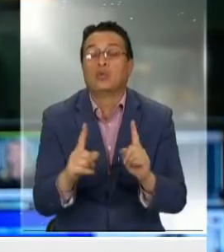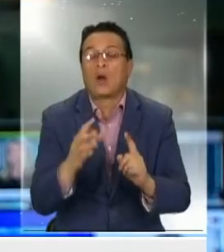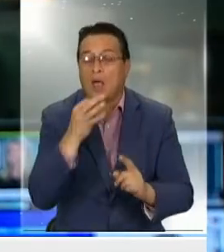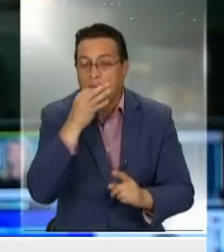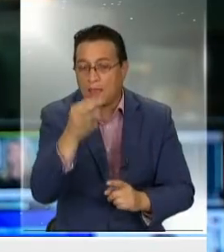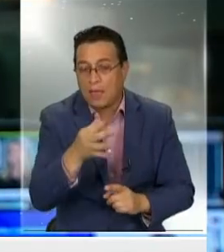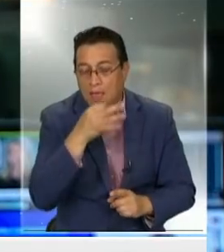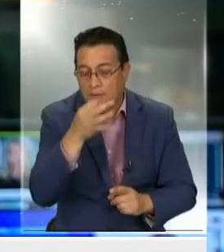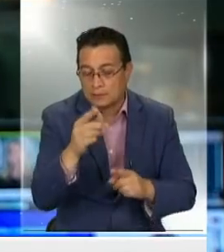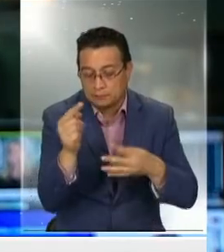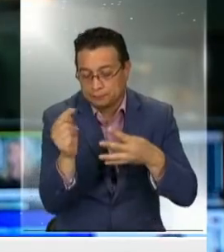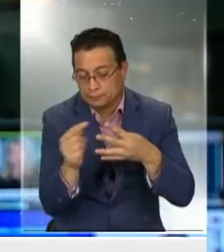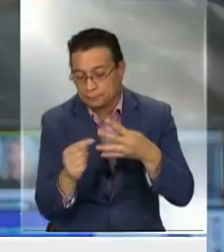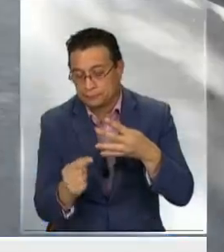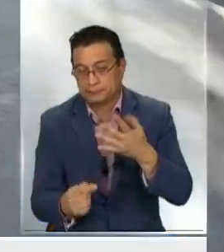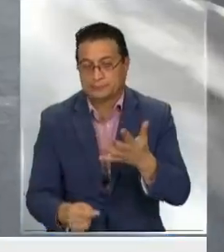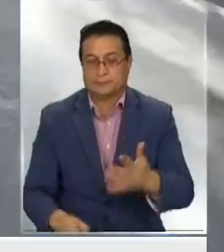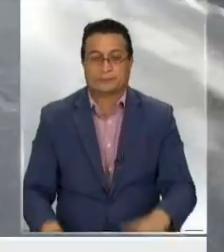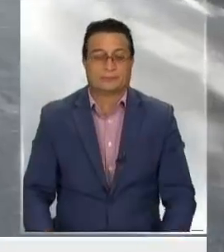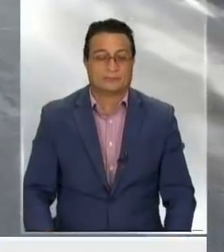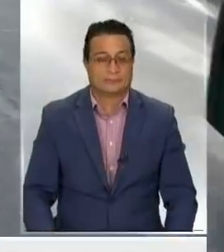a Pablo Abarza.